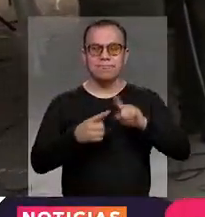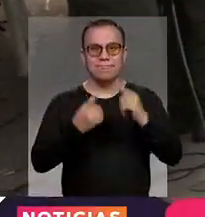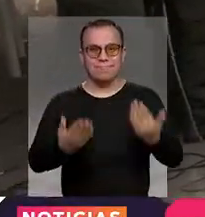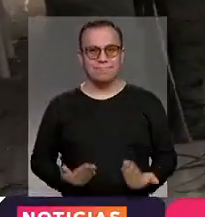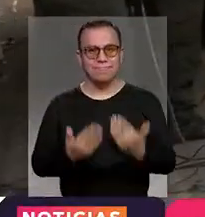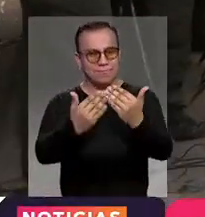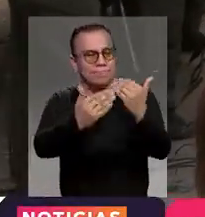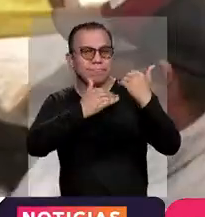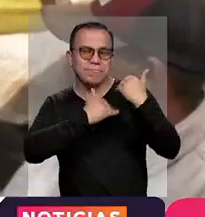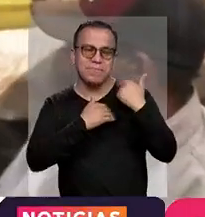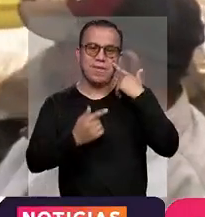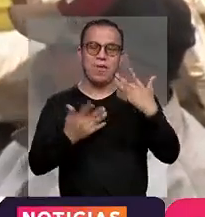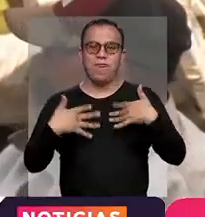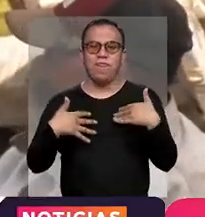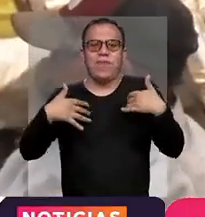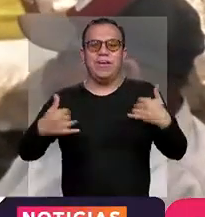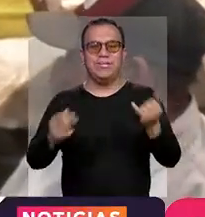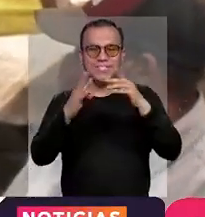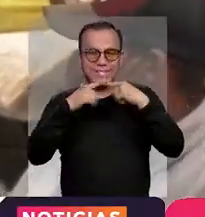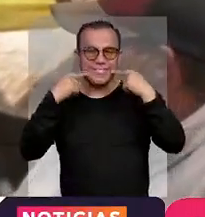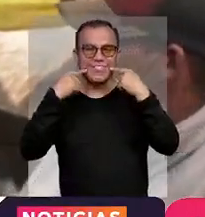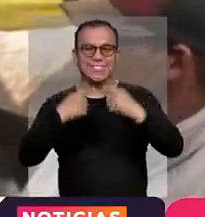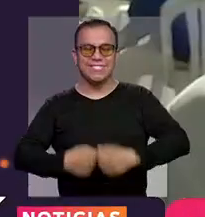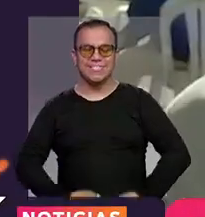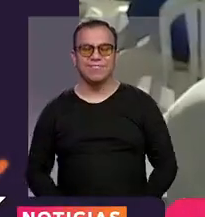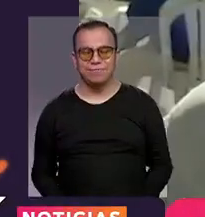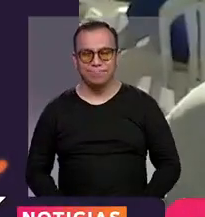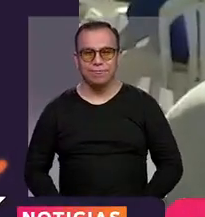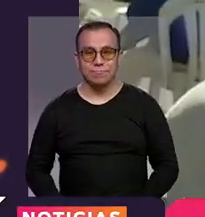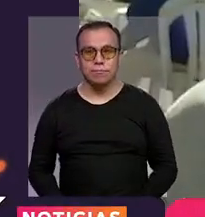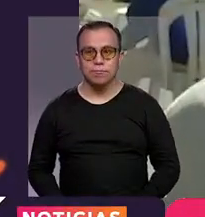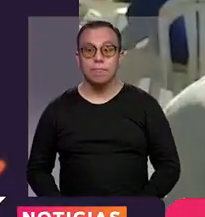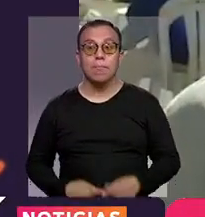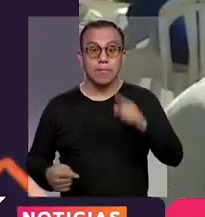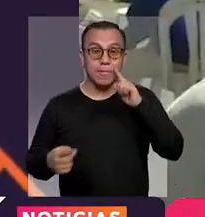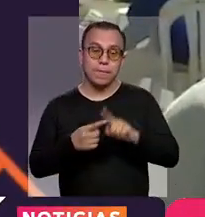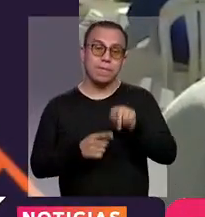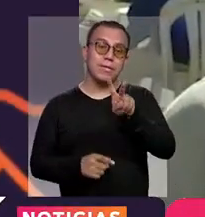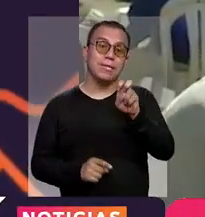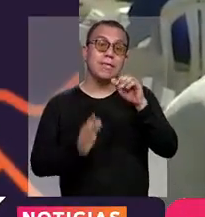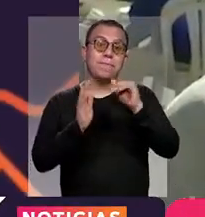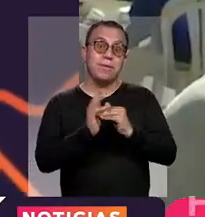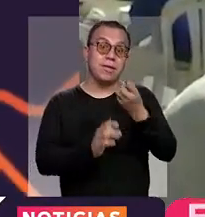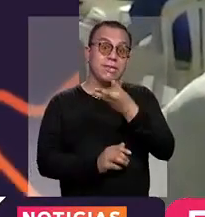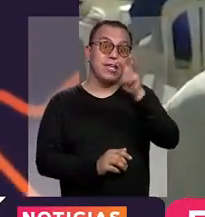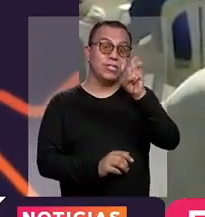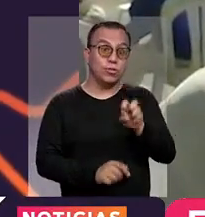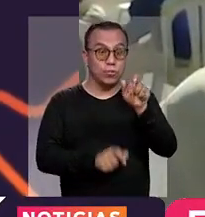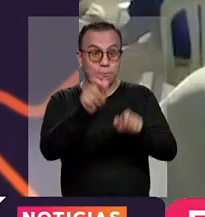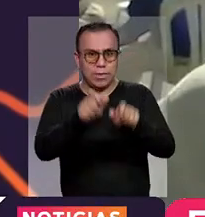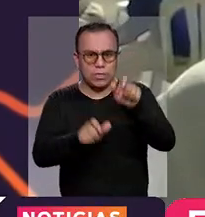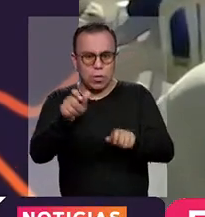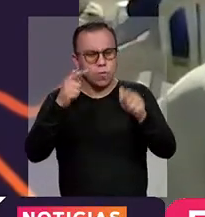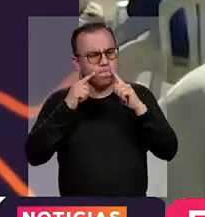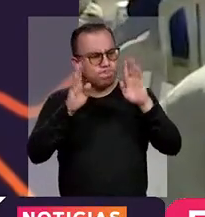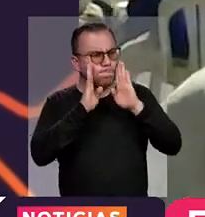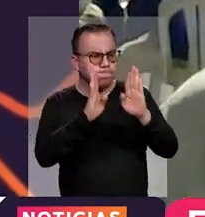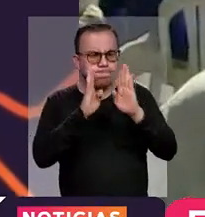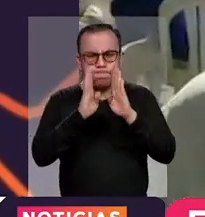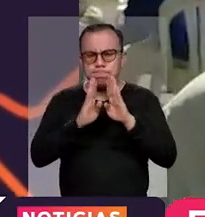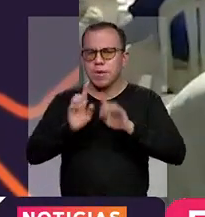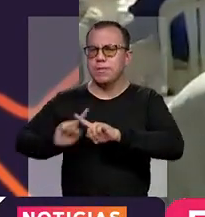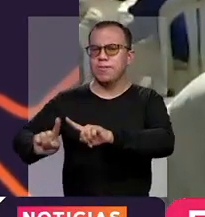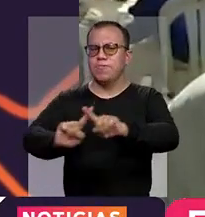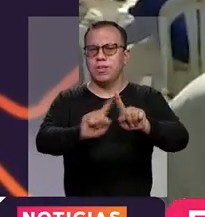los encargados de llevar felicidad y sonrisas. Hasta la fecha llevamos 7.418 habitantes de calle atendidos en las